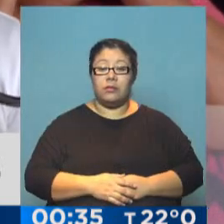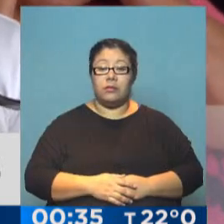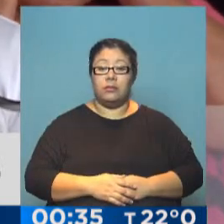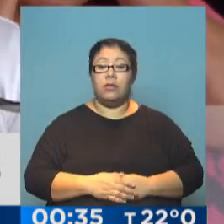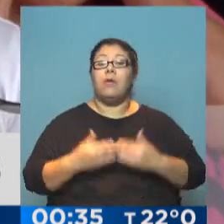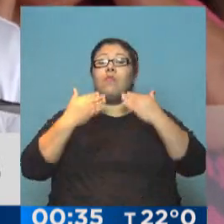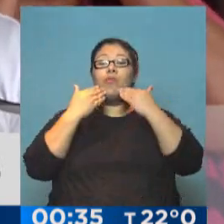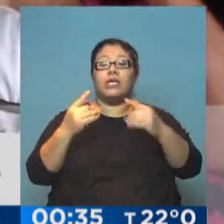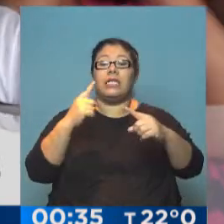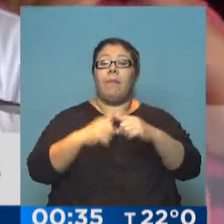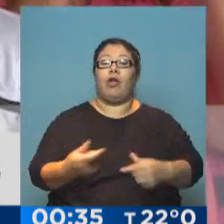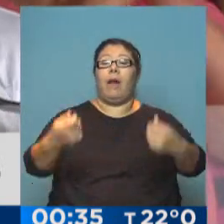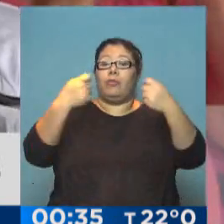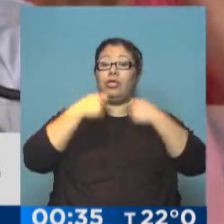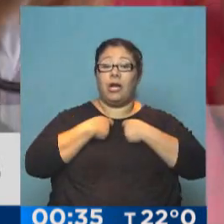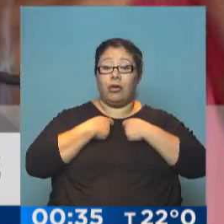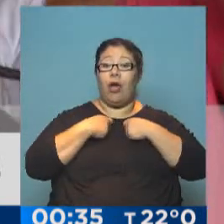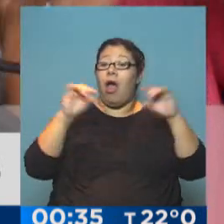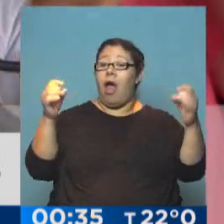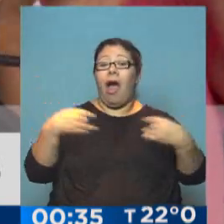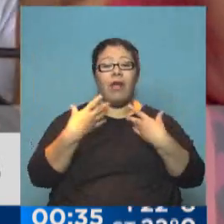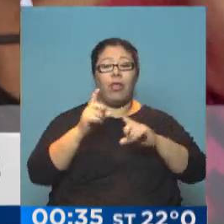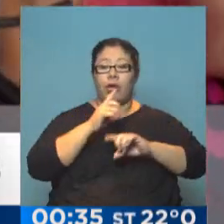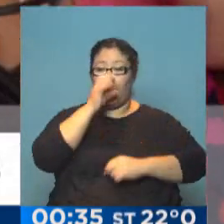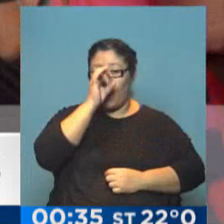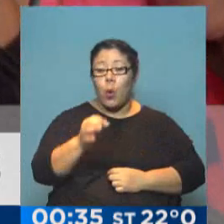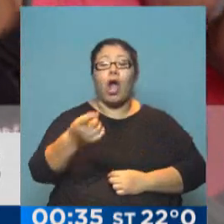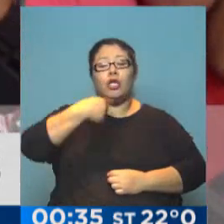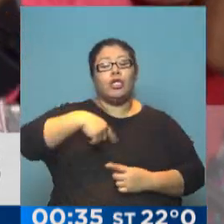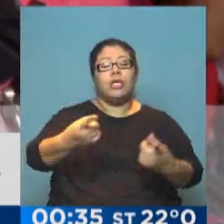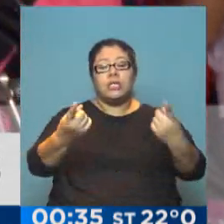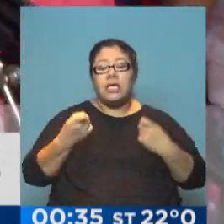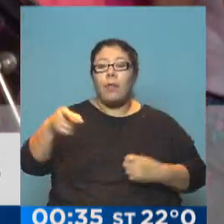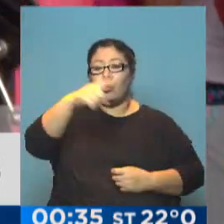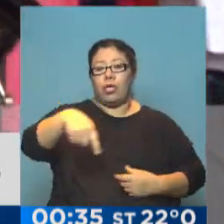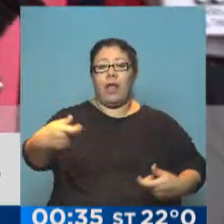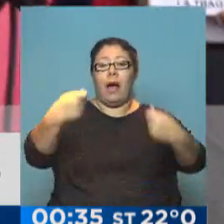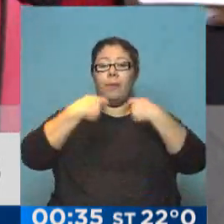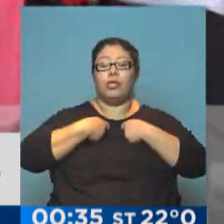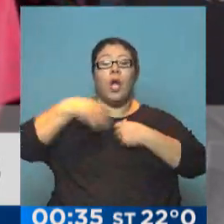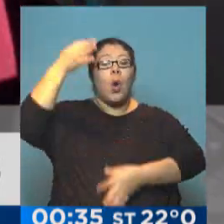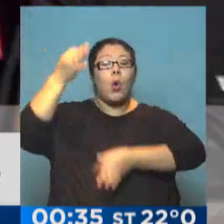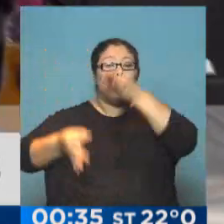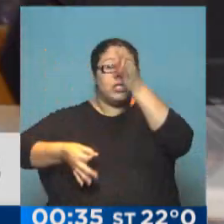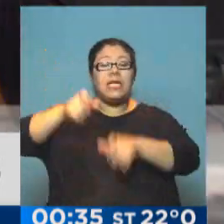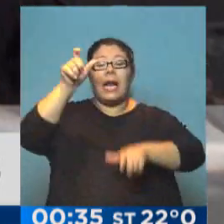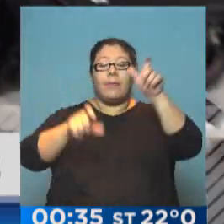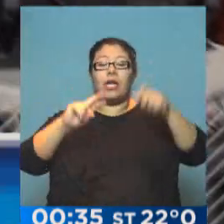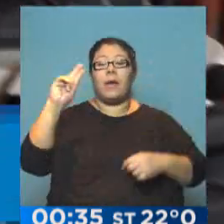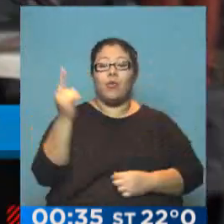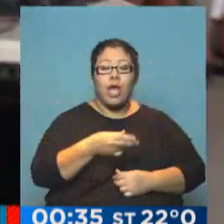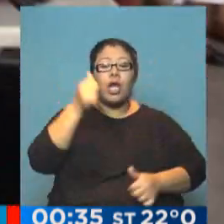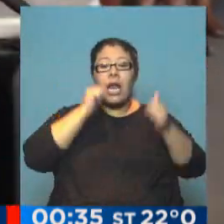por acompañarnos, no nos dejen solos nunca, los precisamos cada día. Justicia por los muertos y heridos de Once.